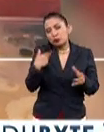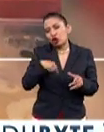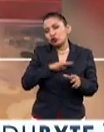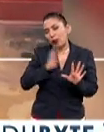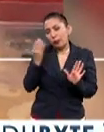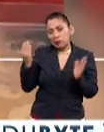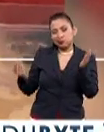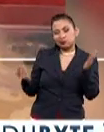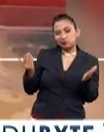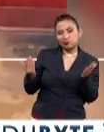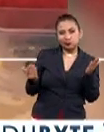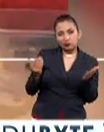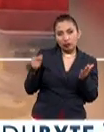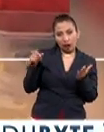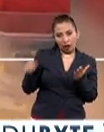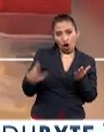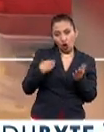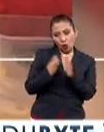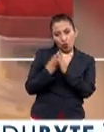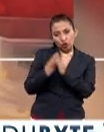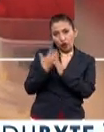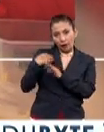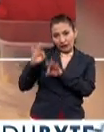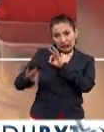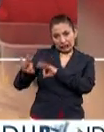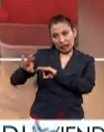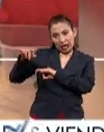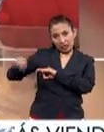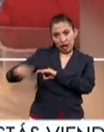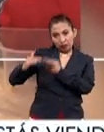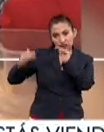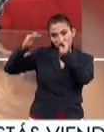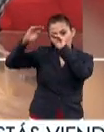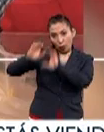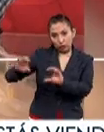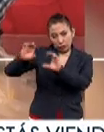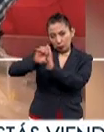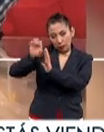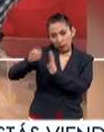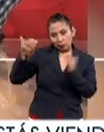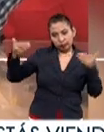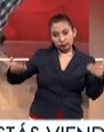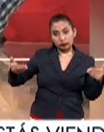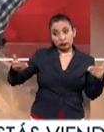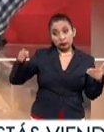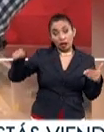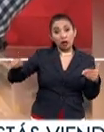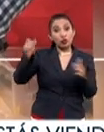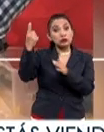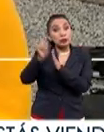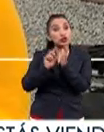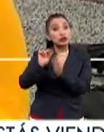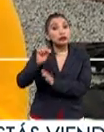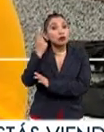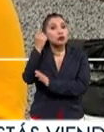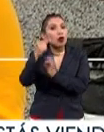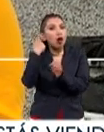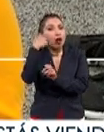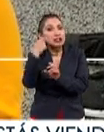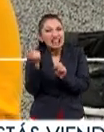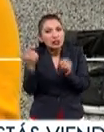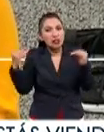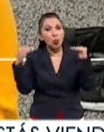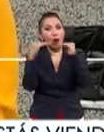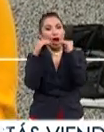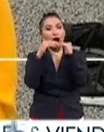nosotros un comparativo con el curso de física de la superior de cómputo, por ejemplo. En un semestre llevan 81 horas, entonces llevan